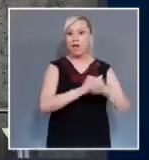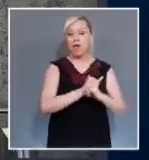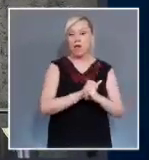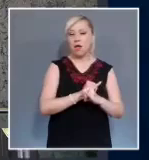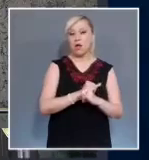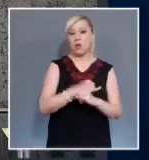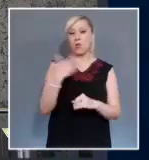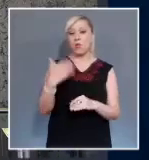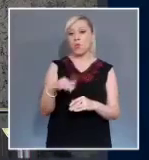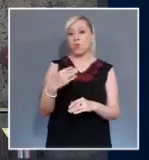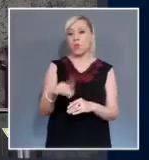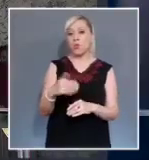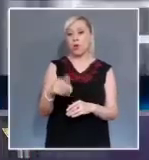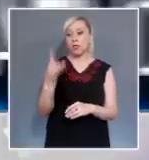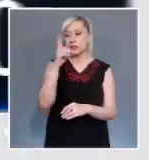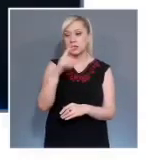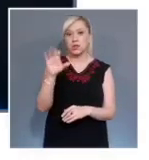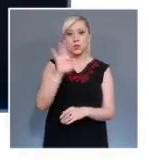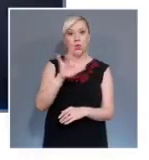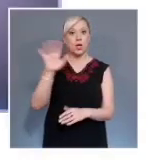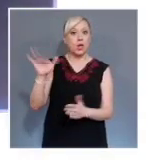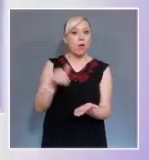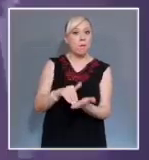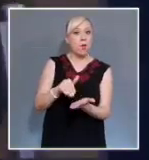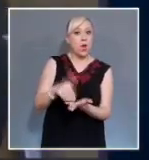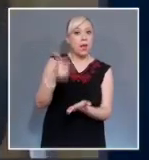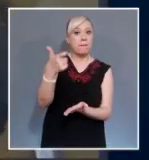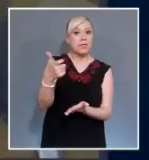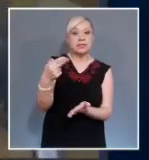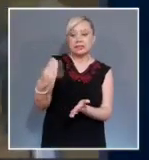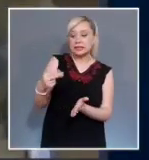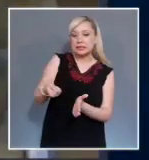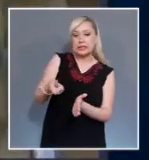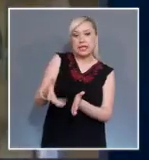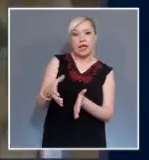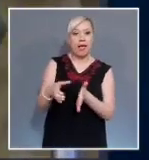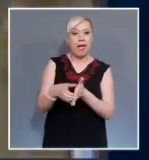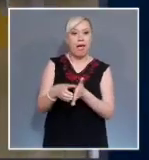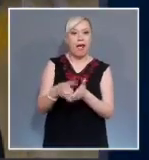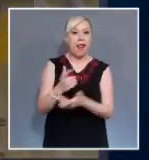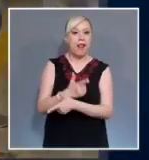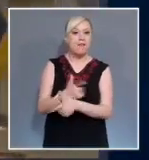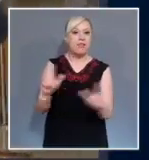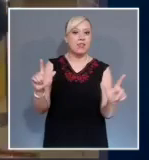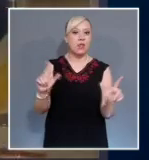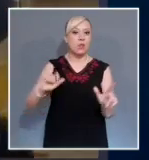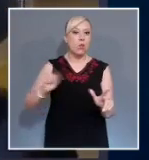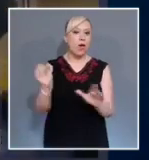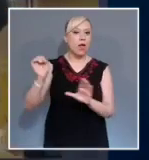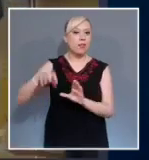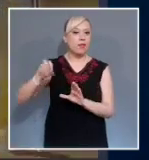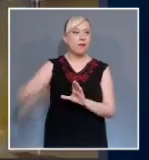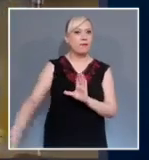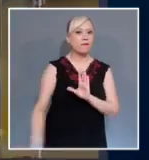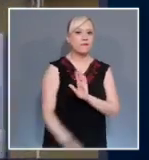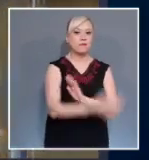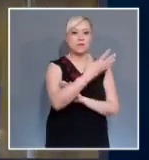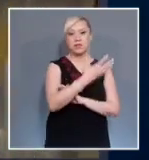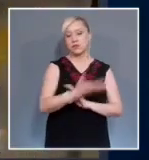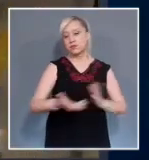155 millones de pesos el director del Instituto Nacional de Migración Francisco G